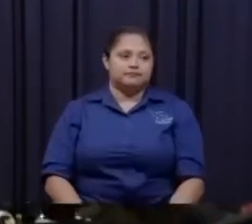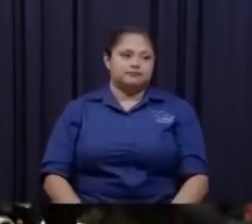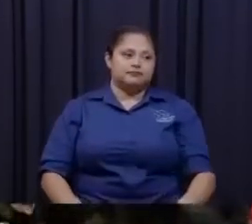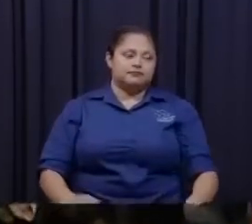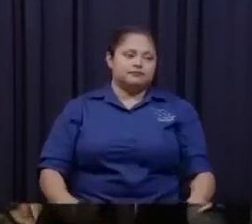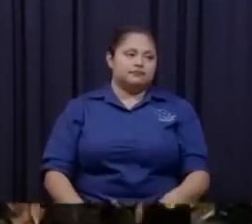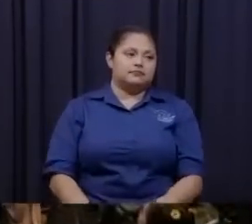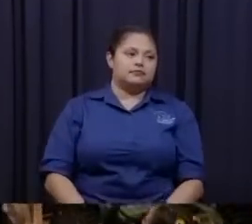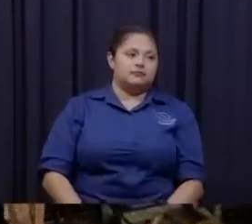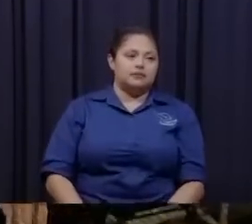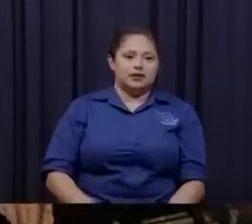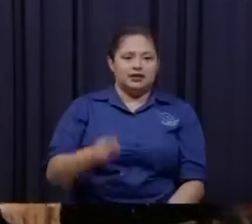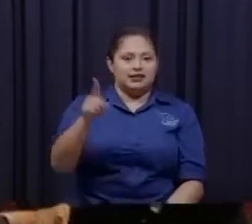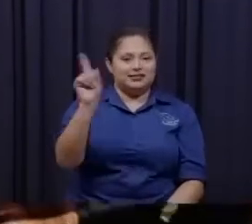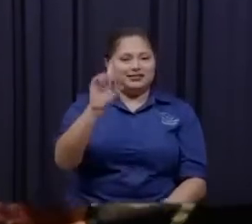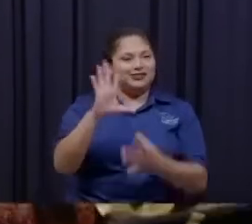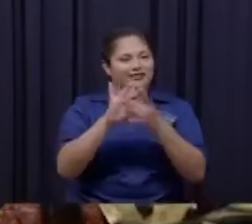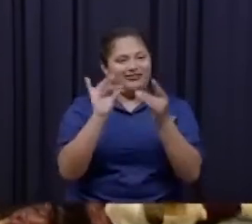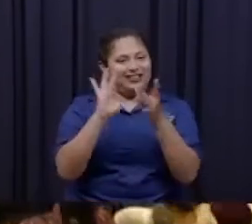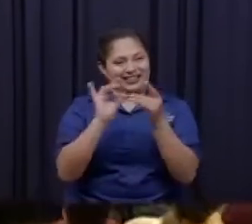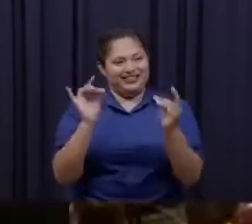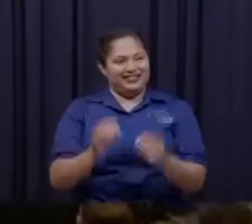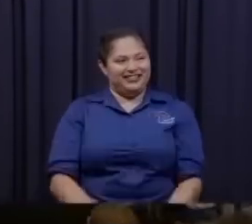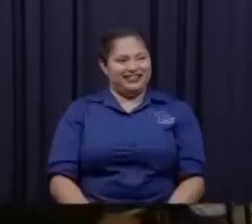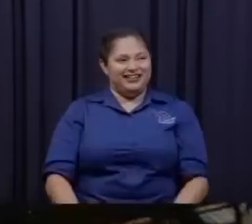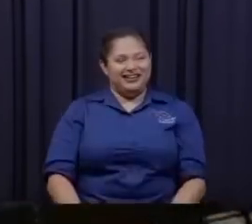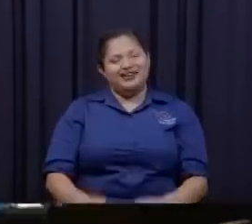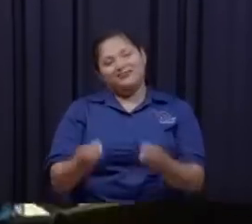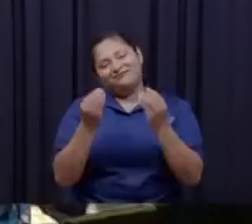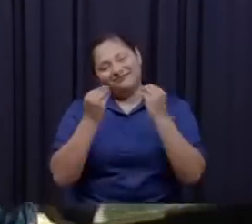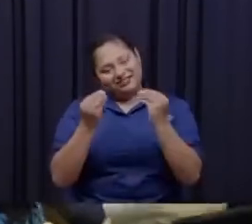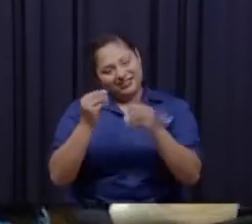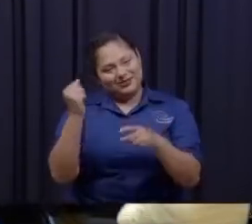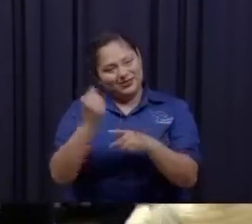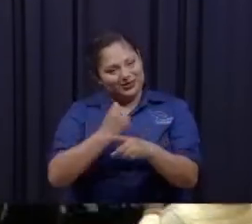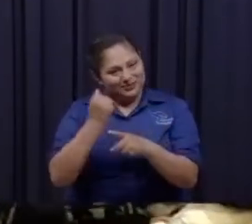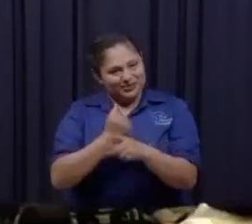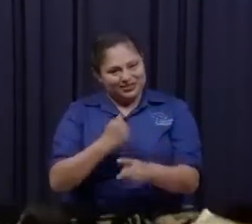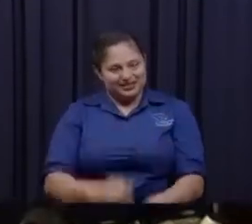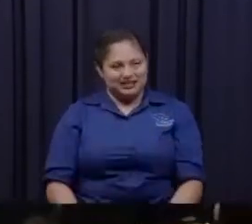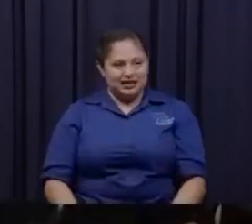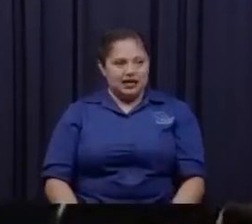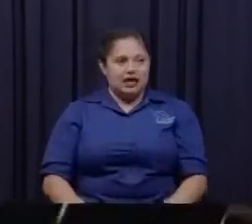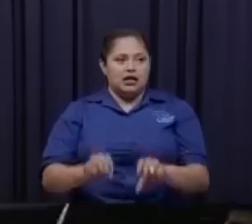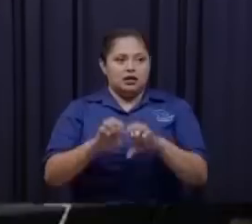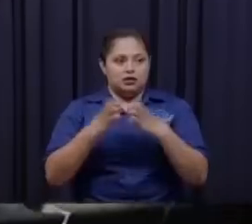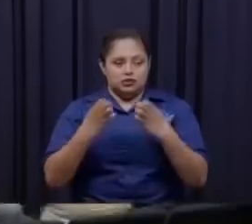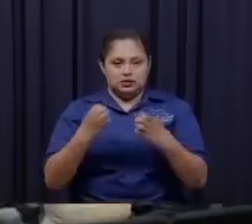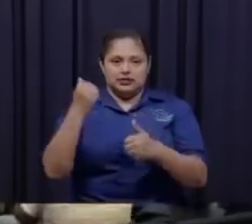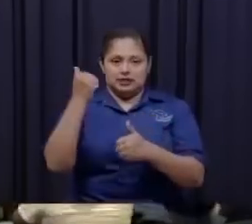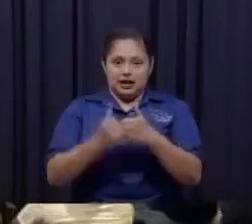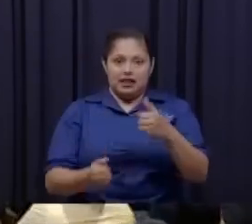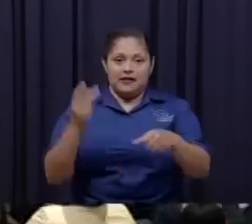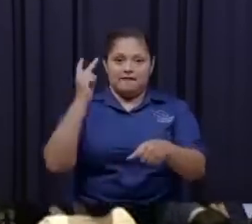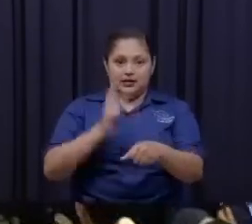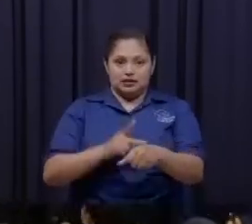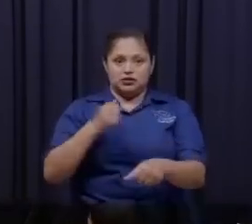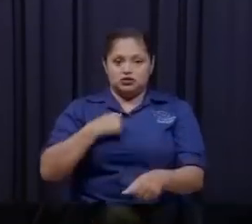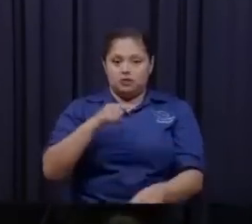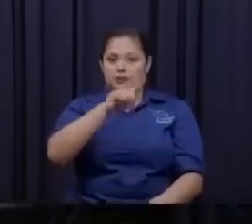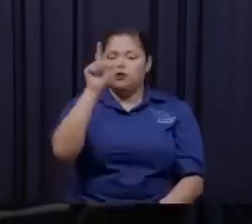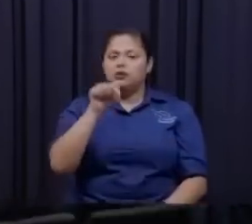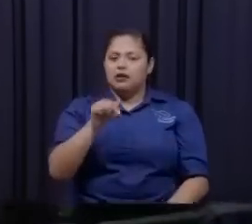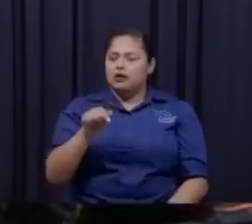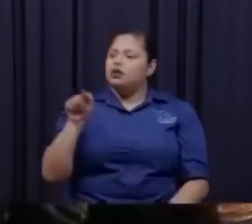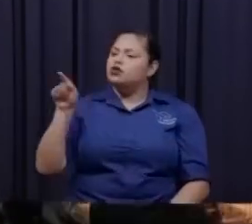Ese no lo cuento. Habían varios. Y entonces cada vez le preguntaba yo, ¿y